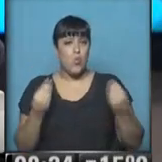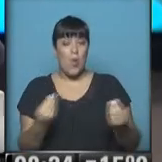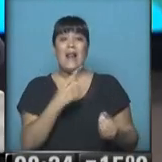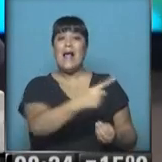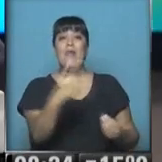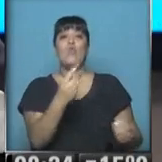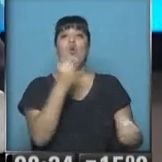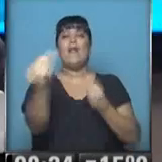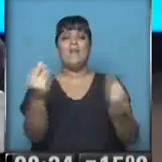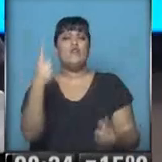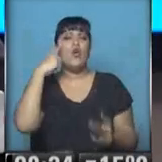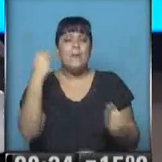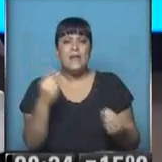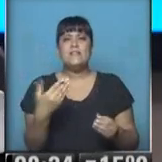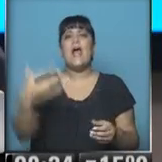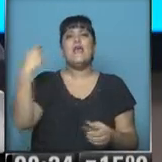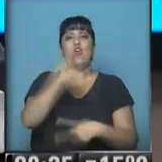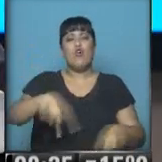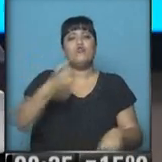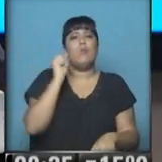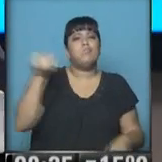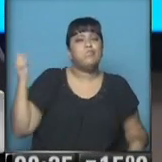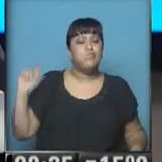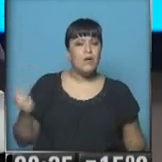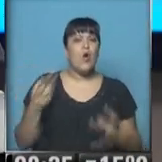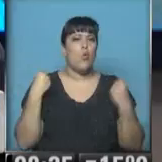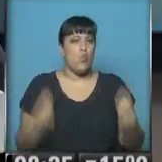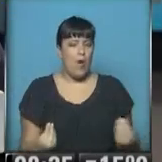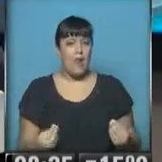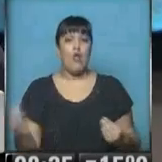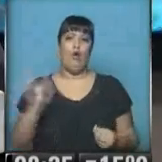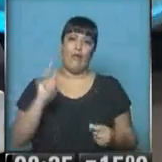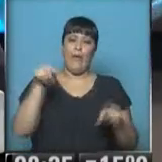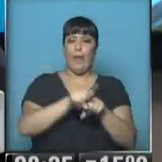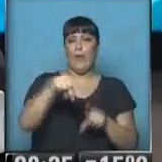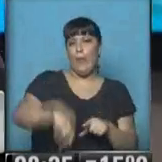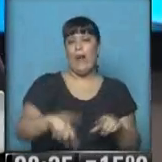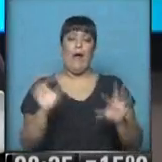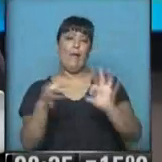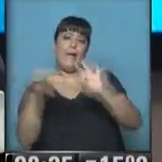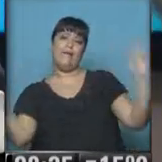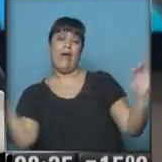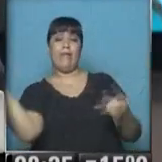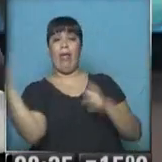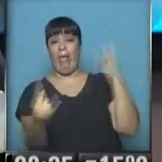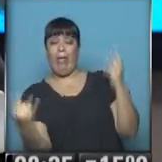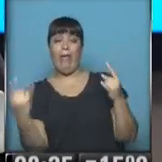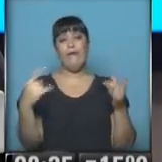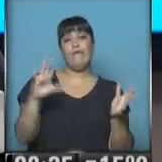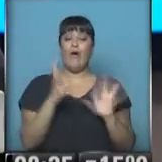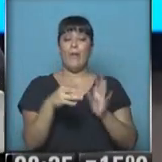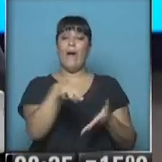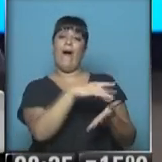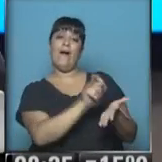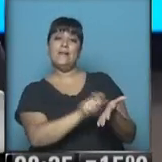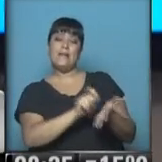candidato Y qué es lo que ha hecho donde le tocó gestionar y no como hoy vemos frases hechas guiones que les escriben algunos candidatos